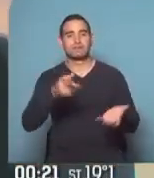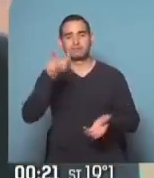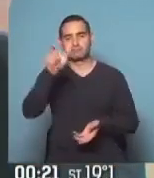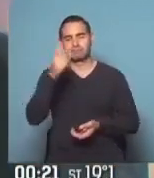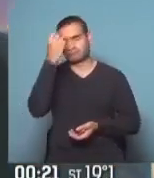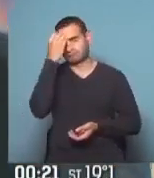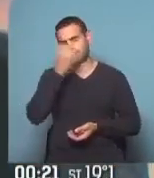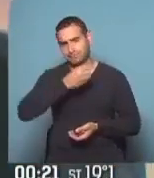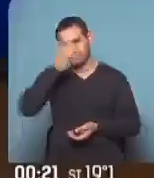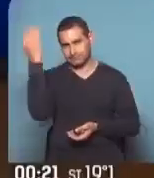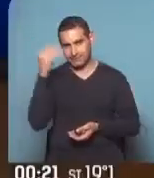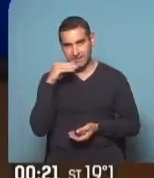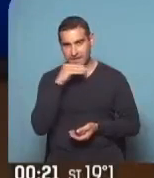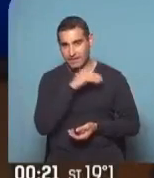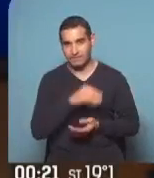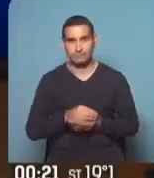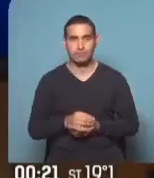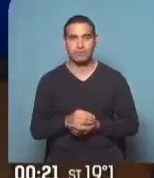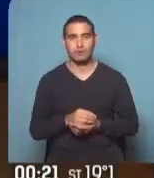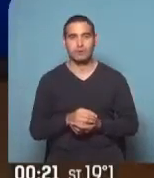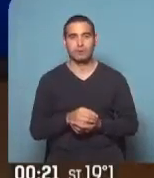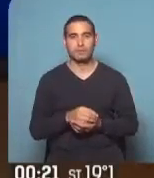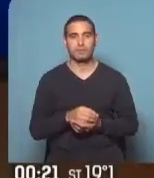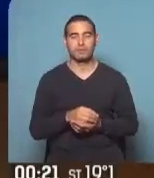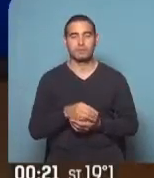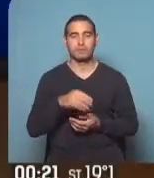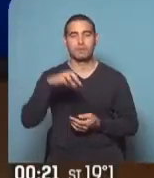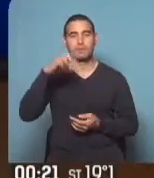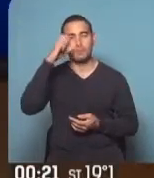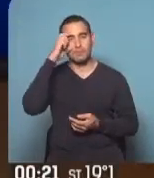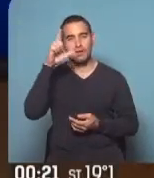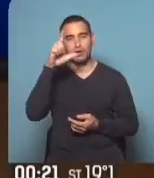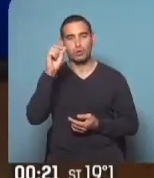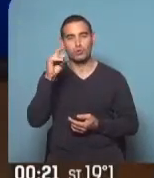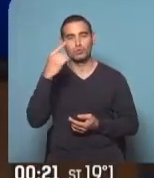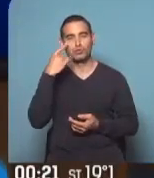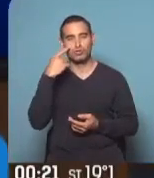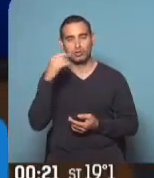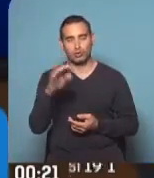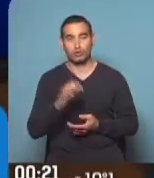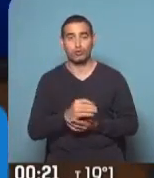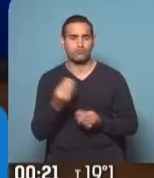experto, José Luis Belucio, con muchos años en